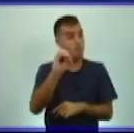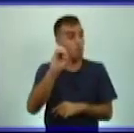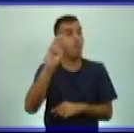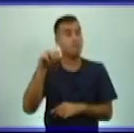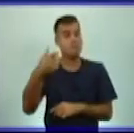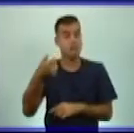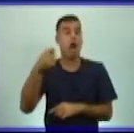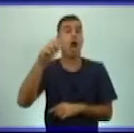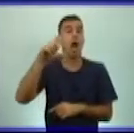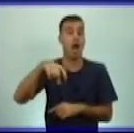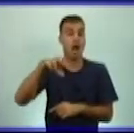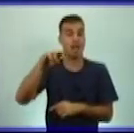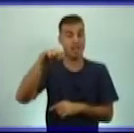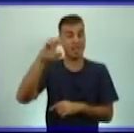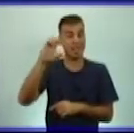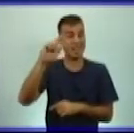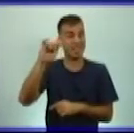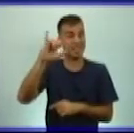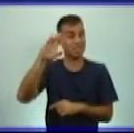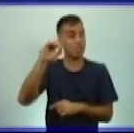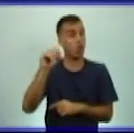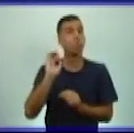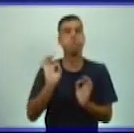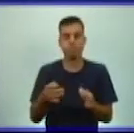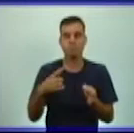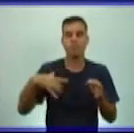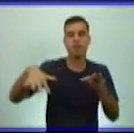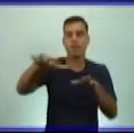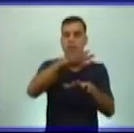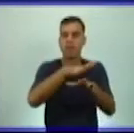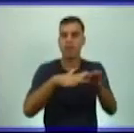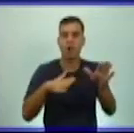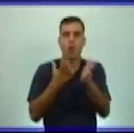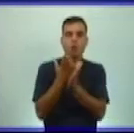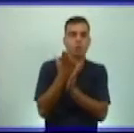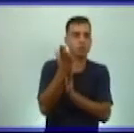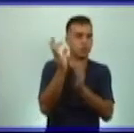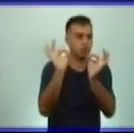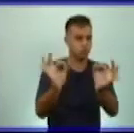Expresamos en fundamental lo del contorno continuo. Aquí en este caso estaremos